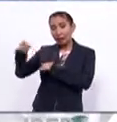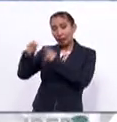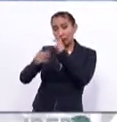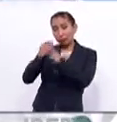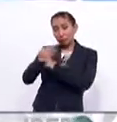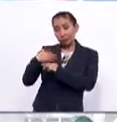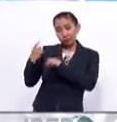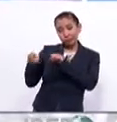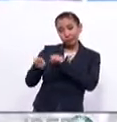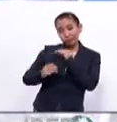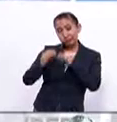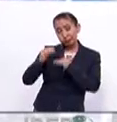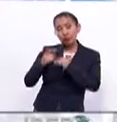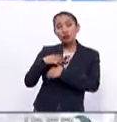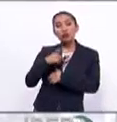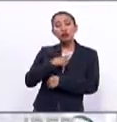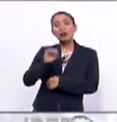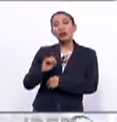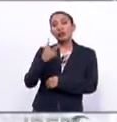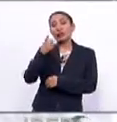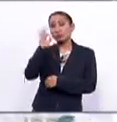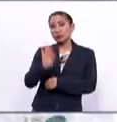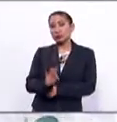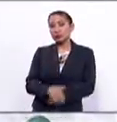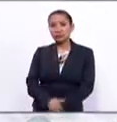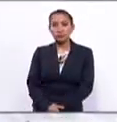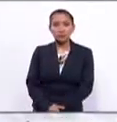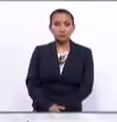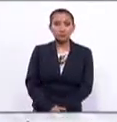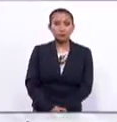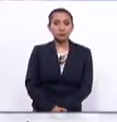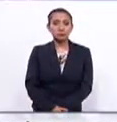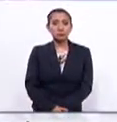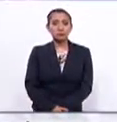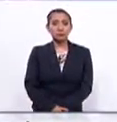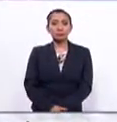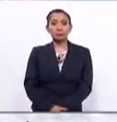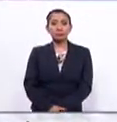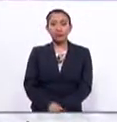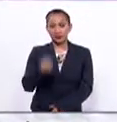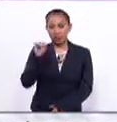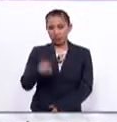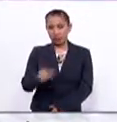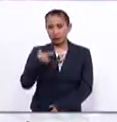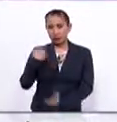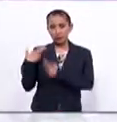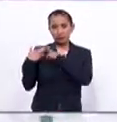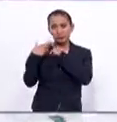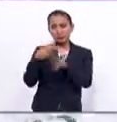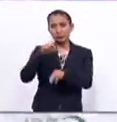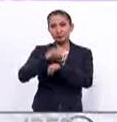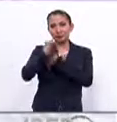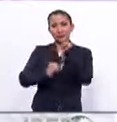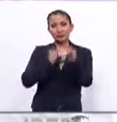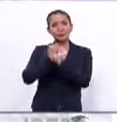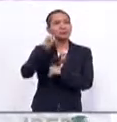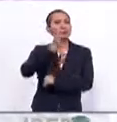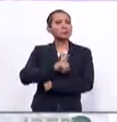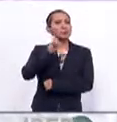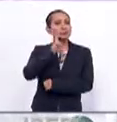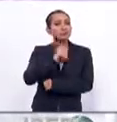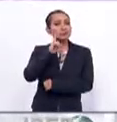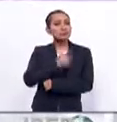el mundo la proporción es tan solo de 28%. Y como parte de la conmemoración del Día Internacional de